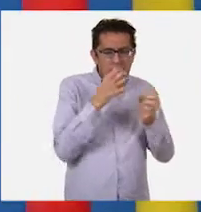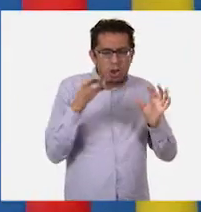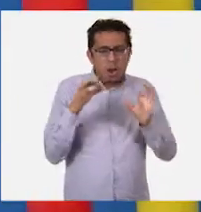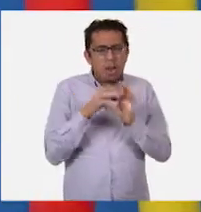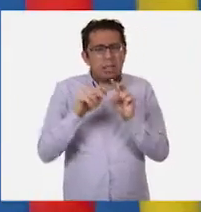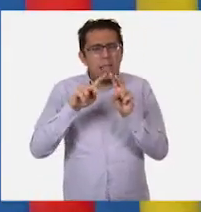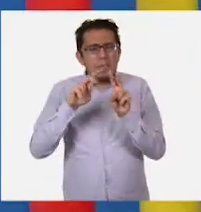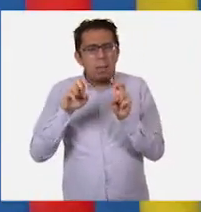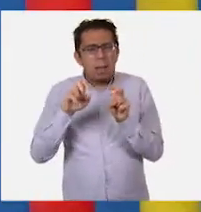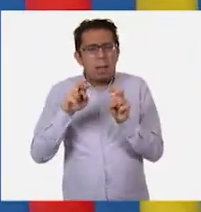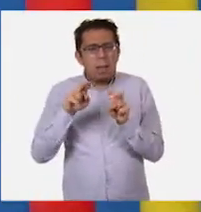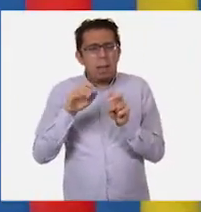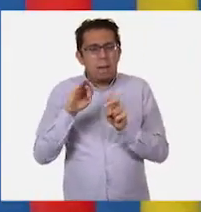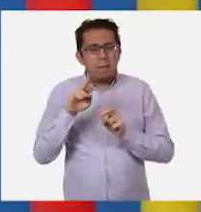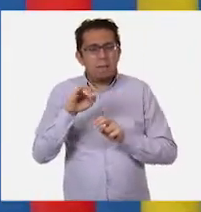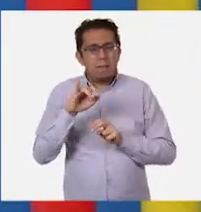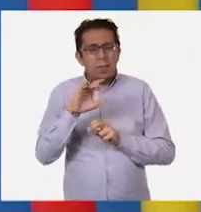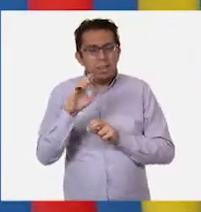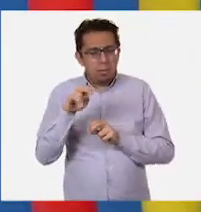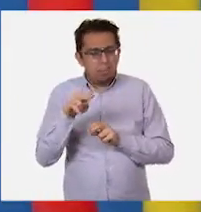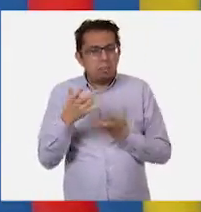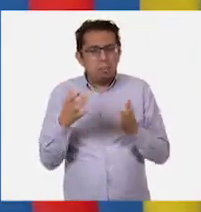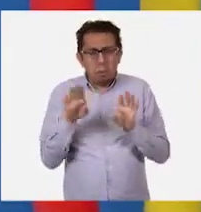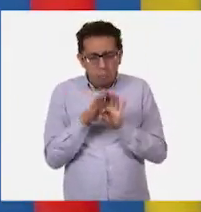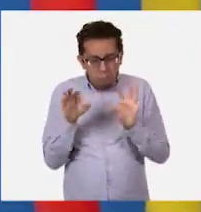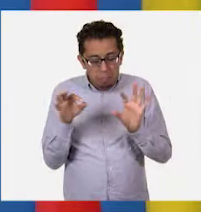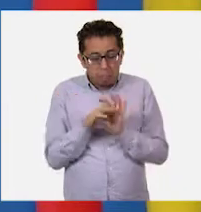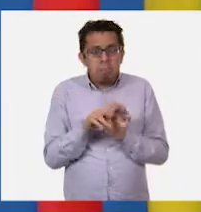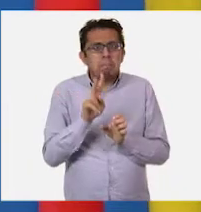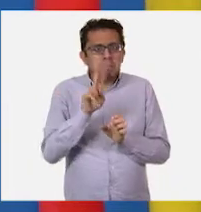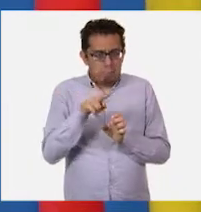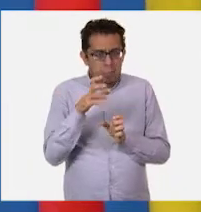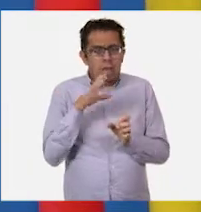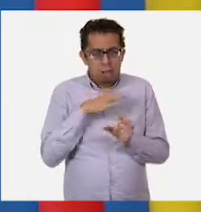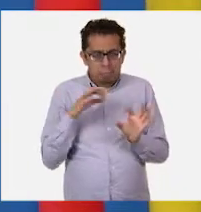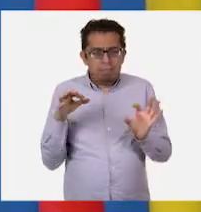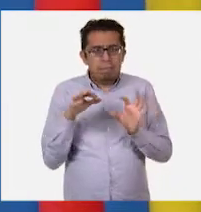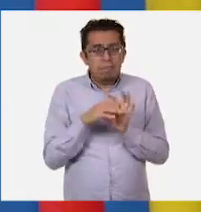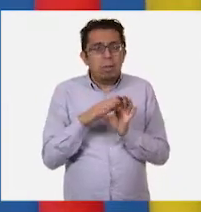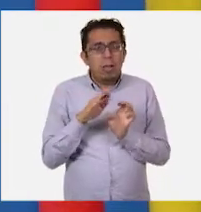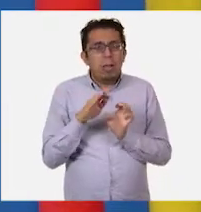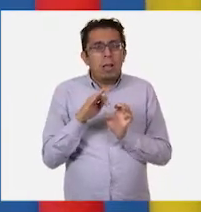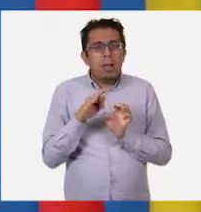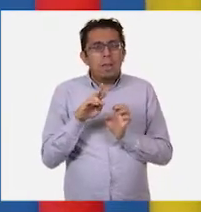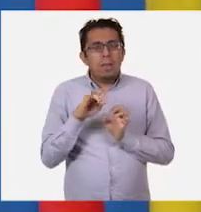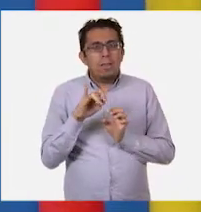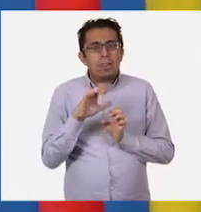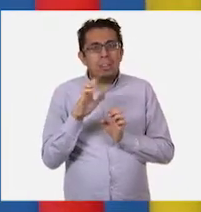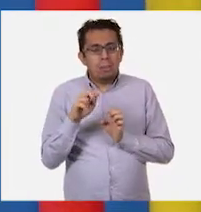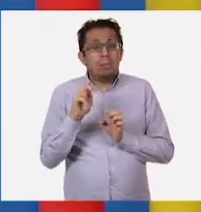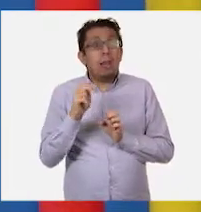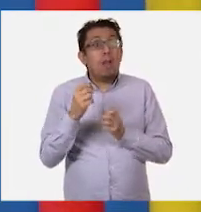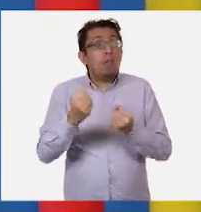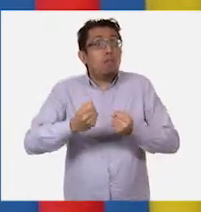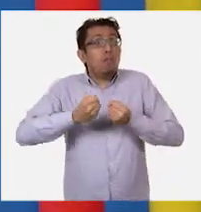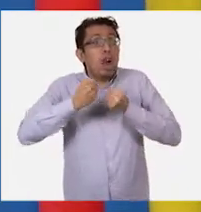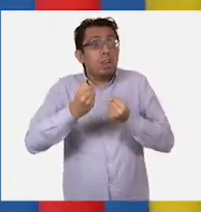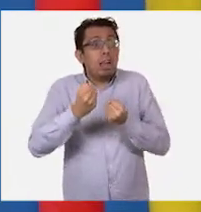Mi turno. Bueno, eso. Tienen mucha relación, pues la fricción es la fuerza de roce o de rozamiento que